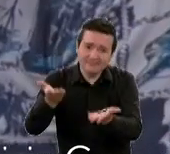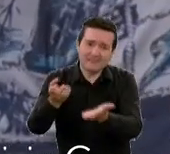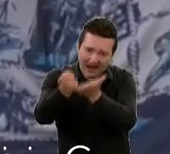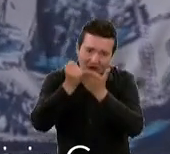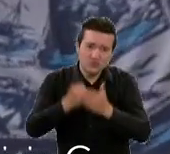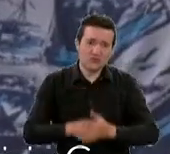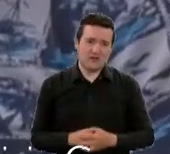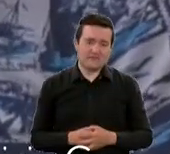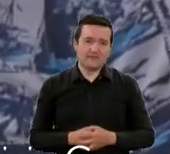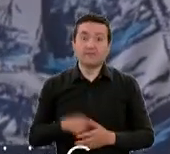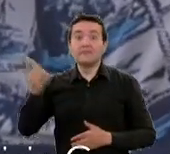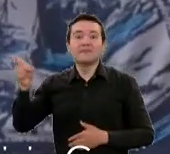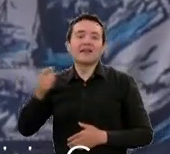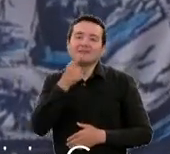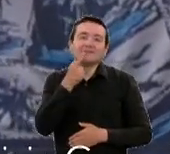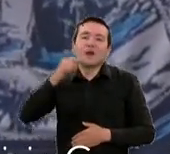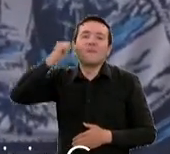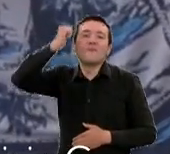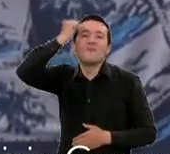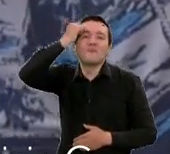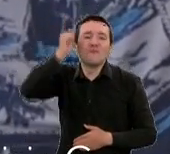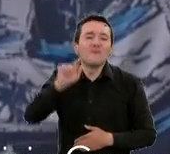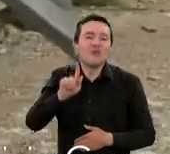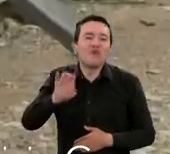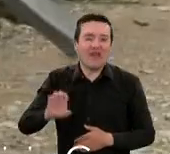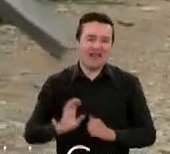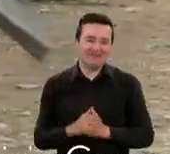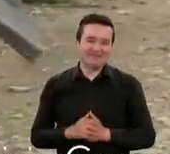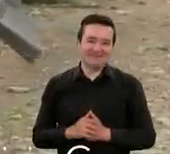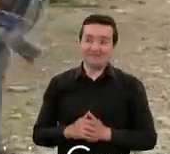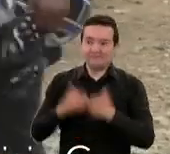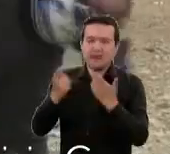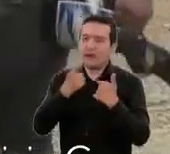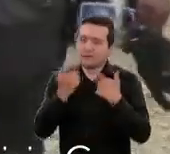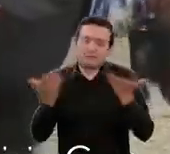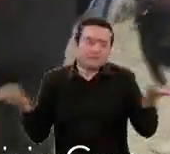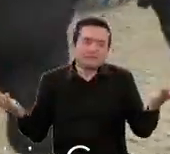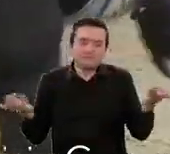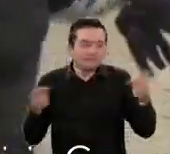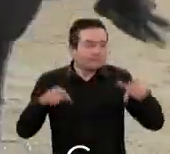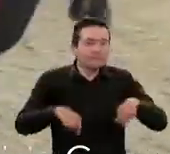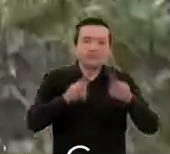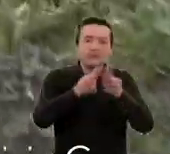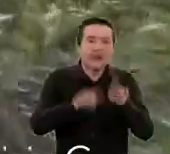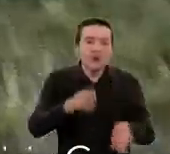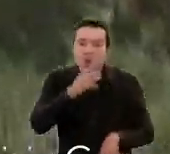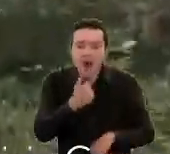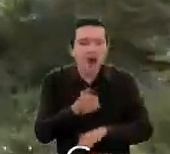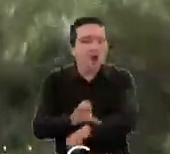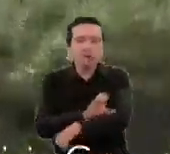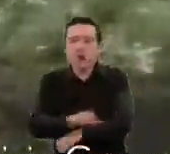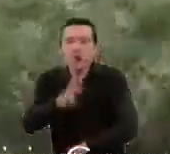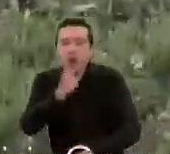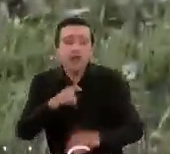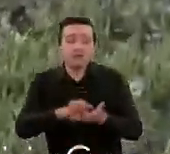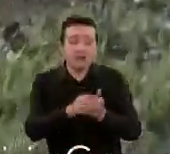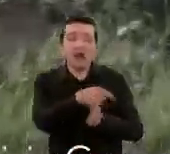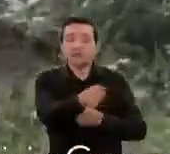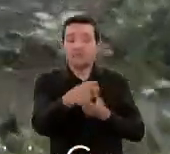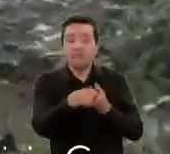El profe, como cariñosamente es llamado, reconoce que la falta de internet y equipos ha sido la principal causa de